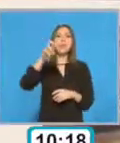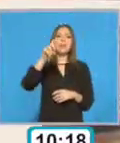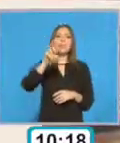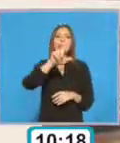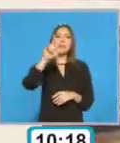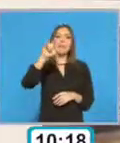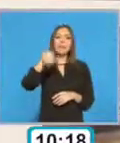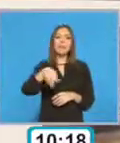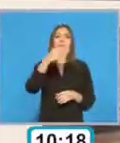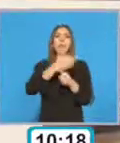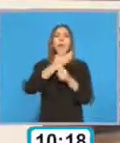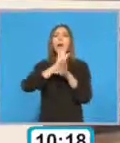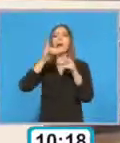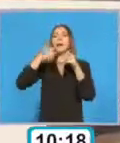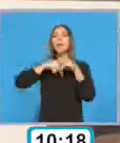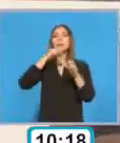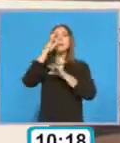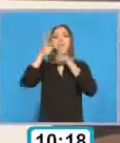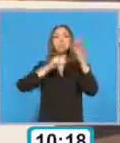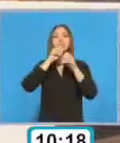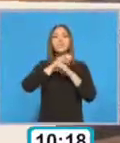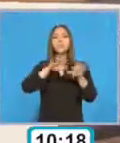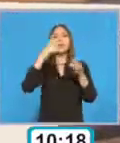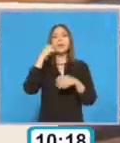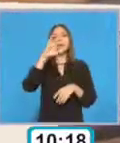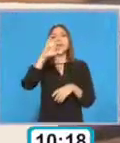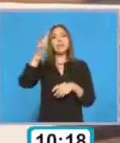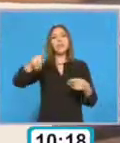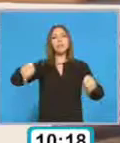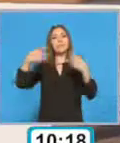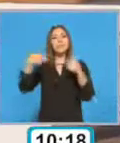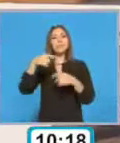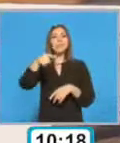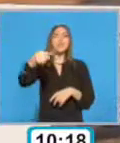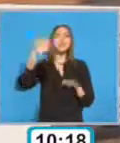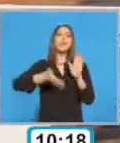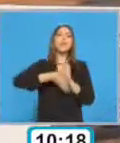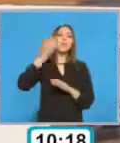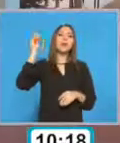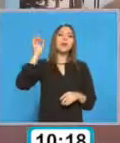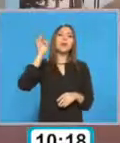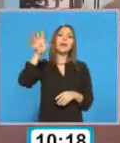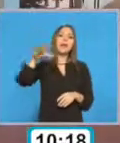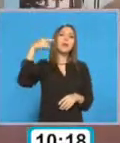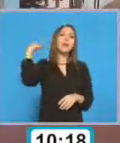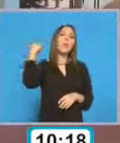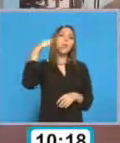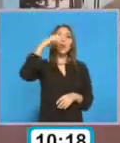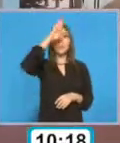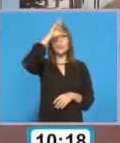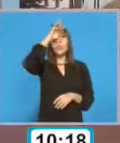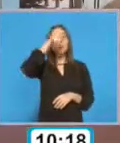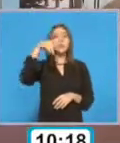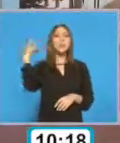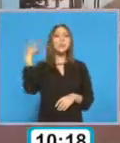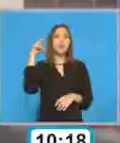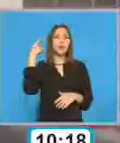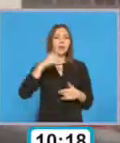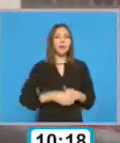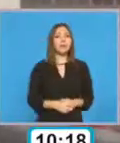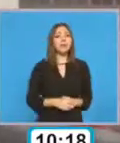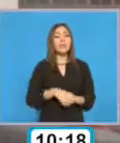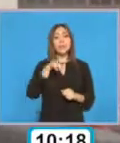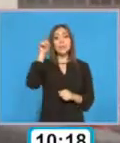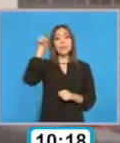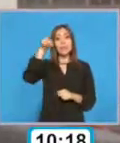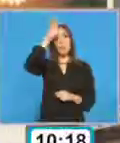empezando promoción del disco. Estuve en Guadalajara, estuve en Monterrey, estuve en Puebla. Y hablando de Monterrey, allá filmaste lo que El es video,